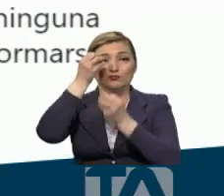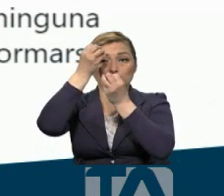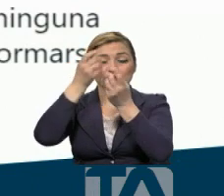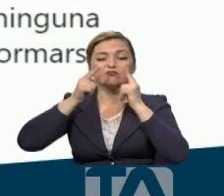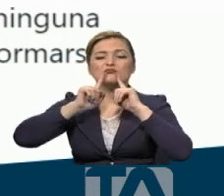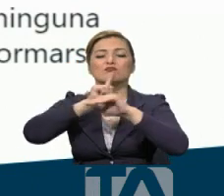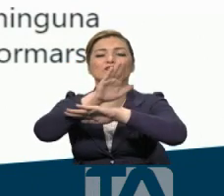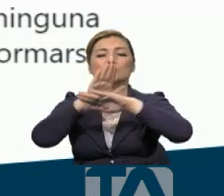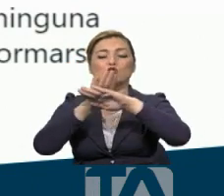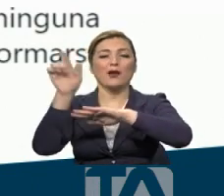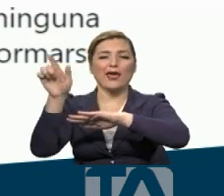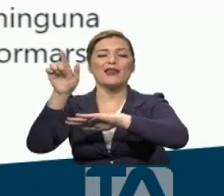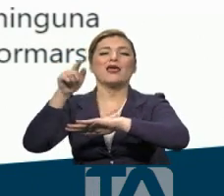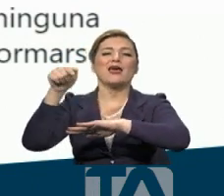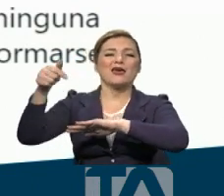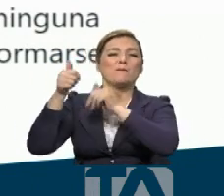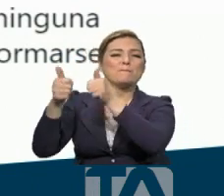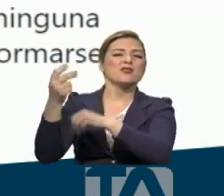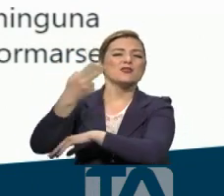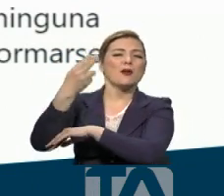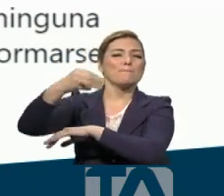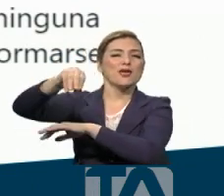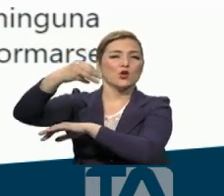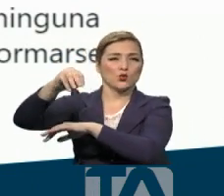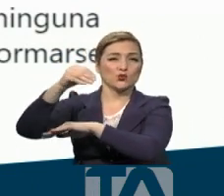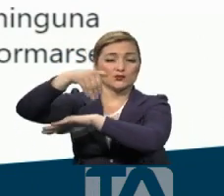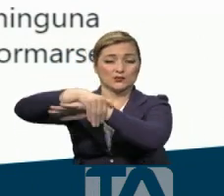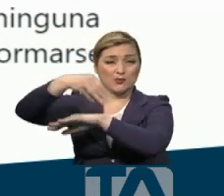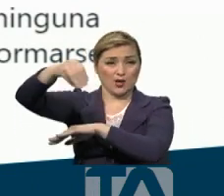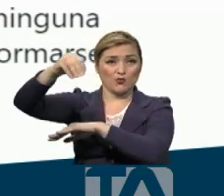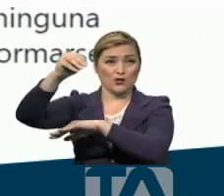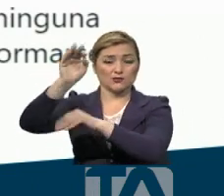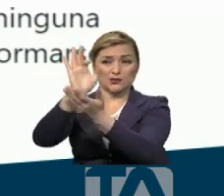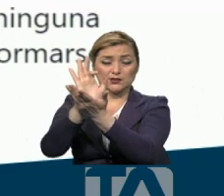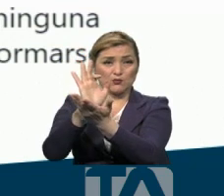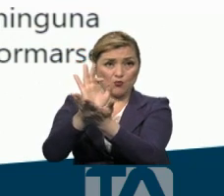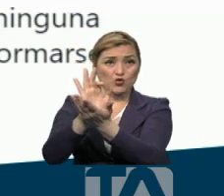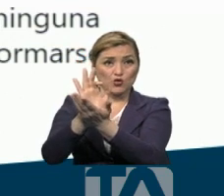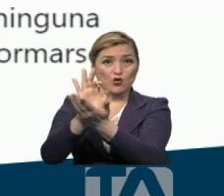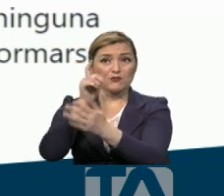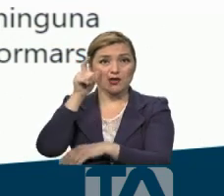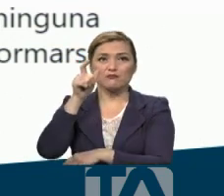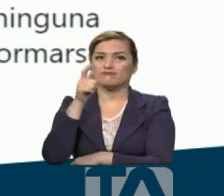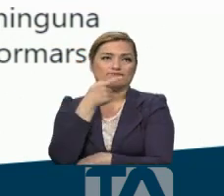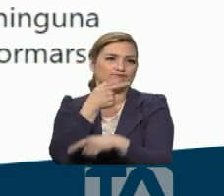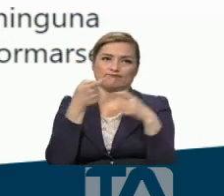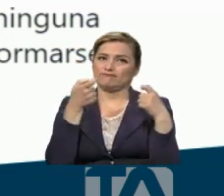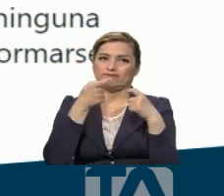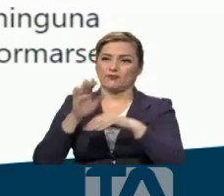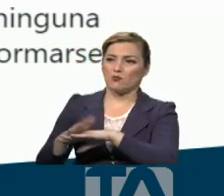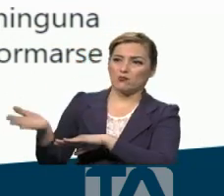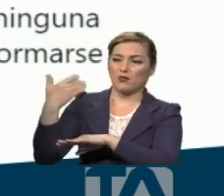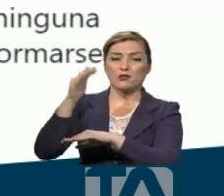información difundida respecto a una supuesta versión que debía rendir Ruales la tarde de este miércoles es falsa. El presentador no había